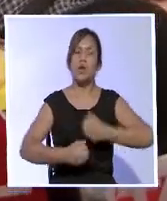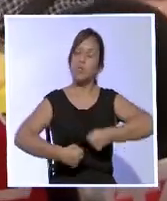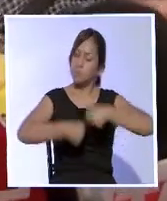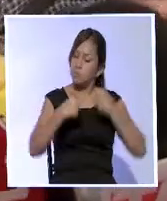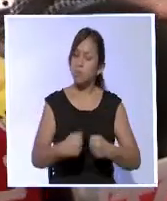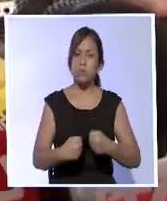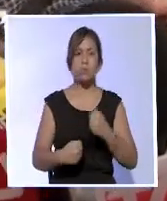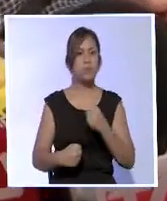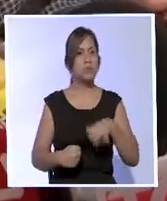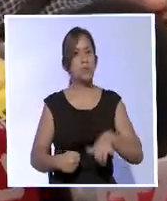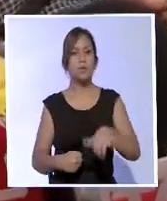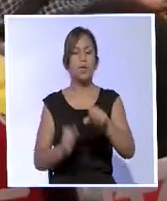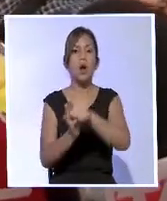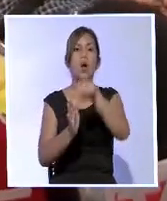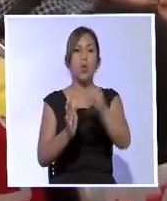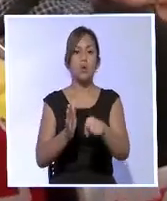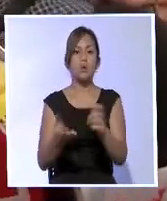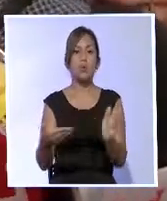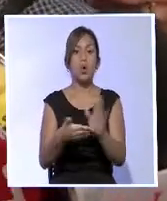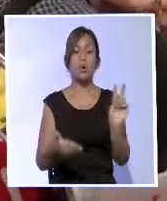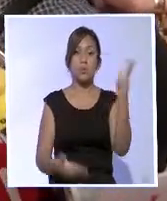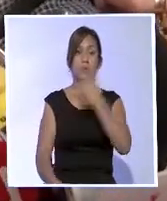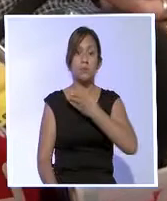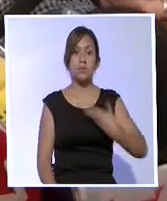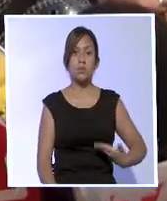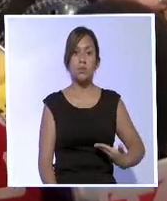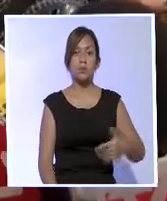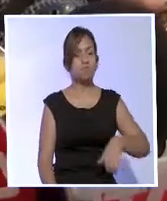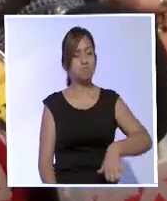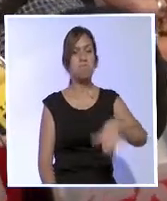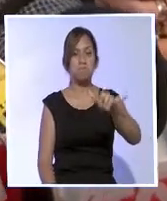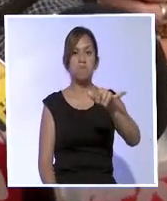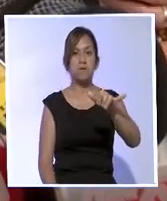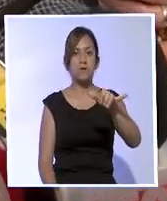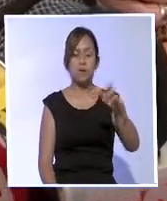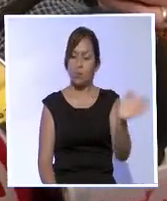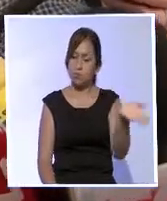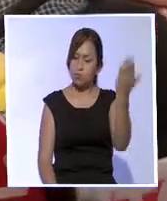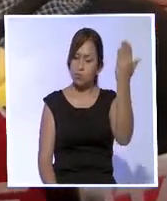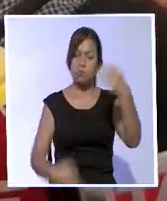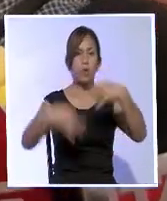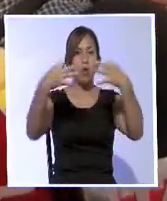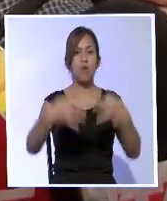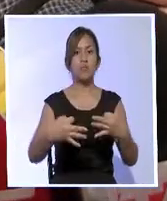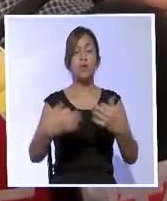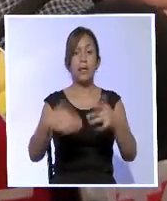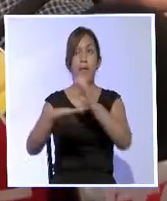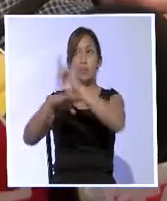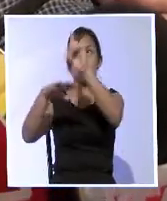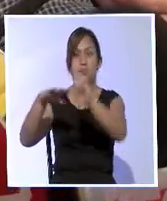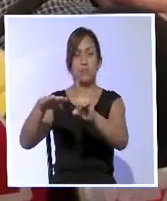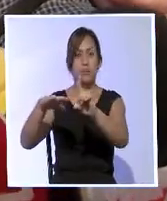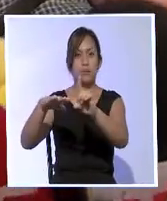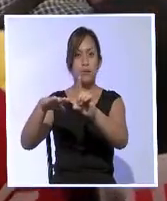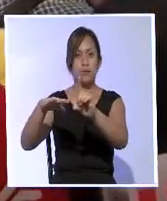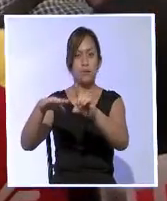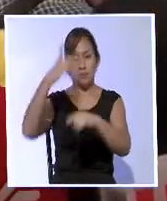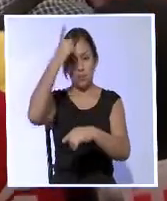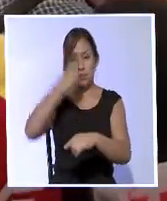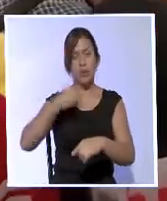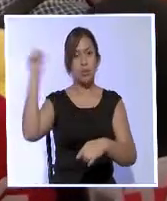para que el juicio político al vicepresidente siga vivo y cuando resuelve el consejo administrativo de la legislatura